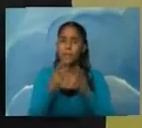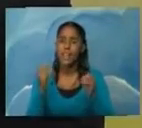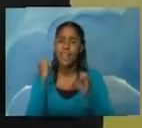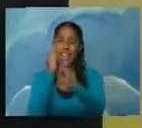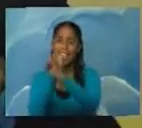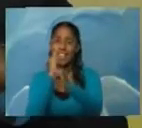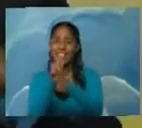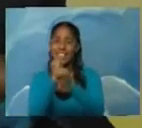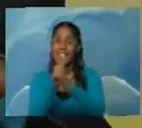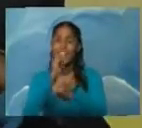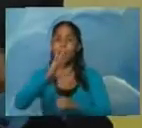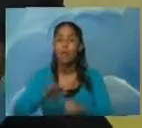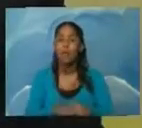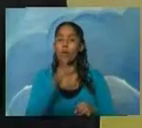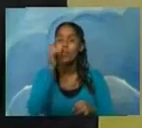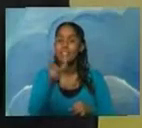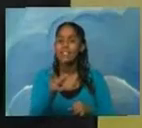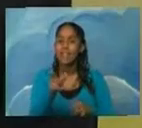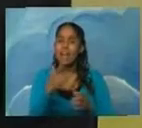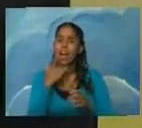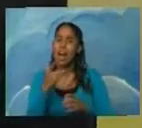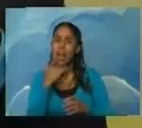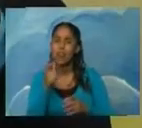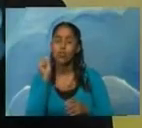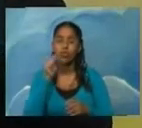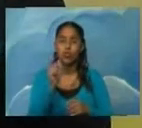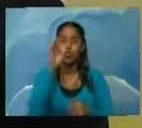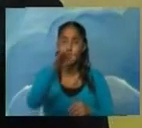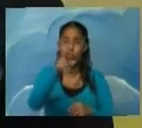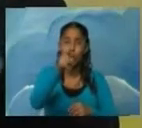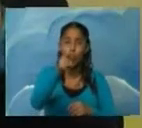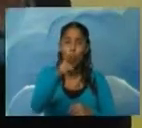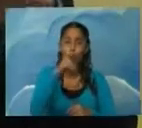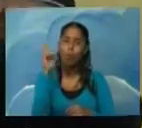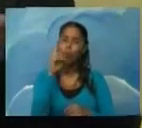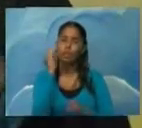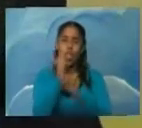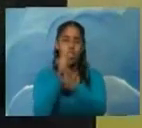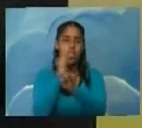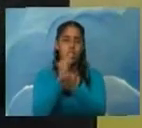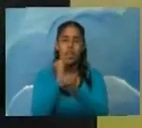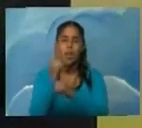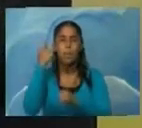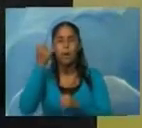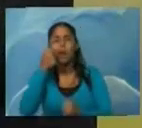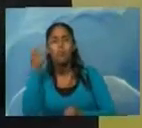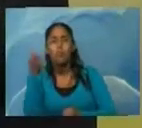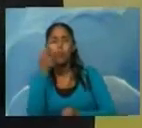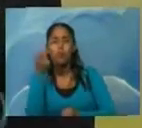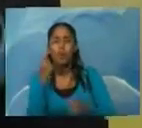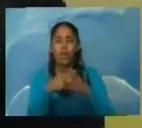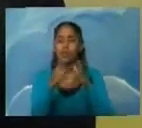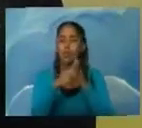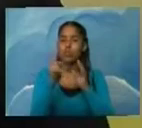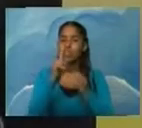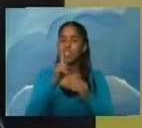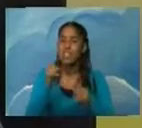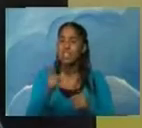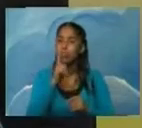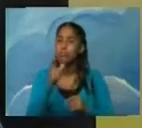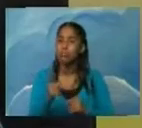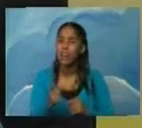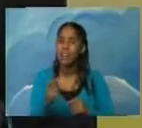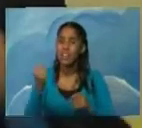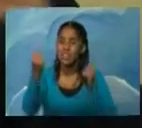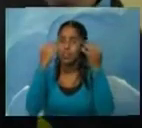internet puede ser un arma de doble filo. Si usted está usando el internet para buscar cosas que no convienen, que